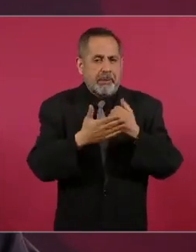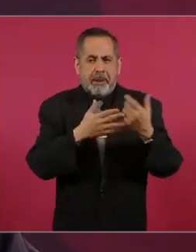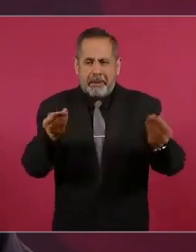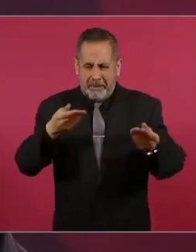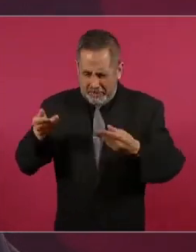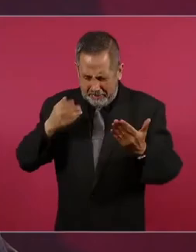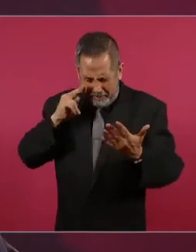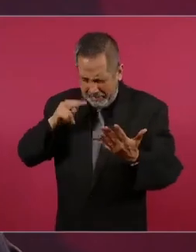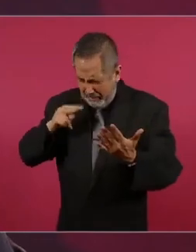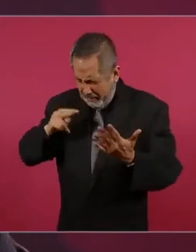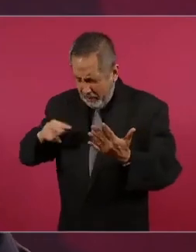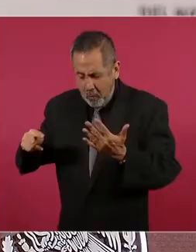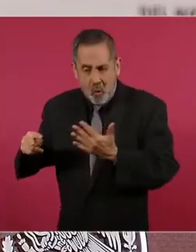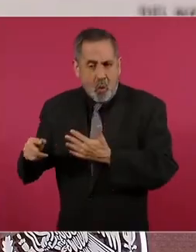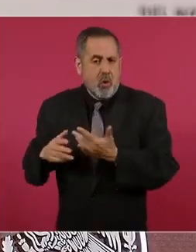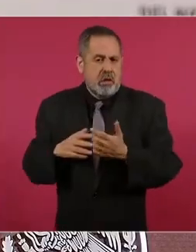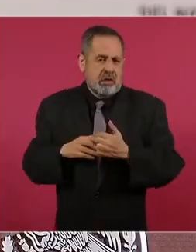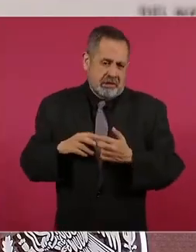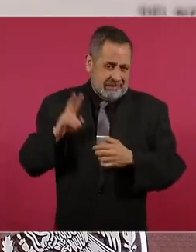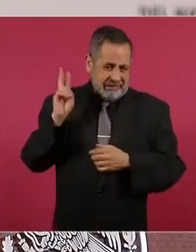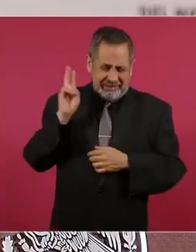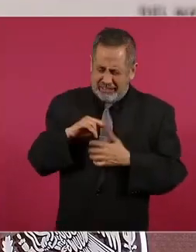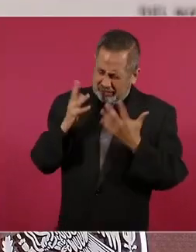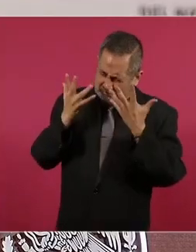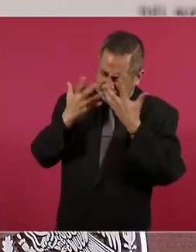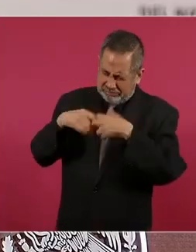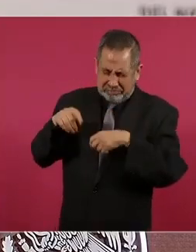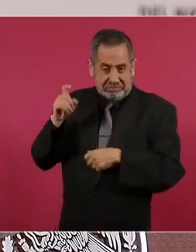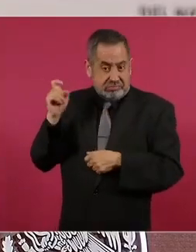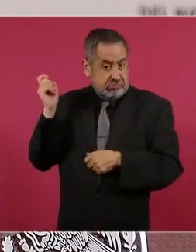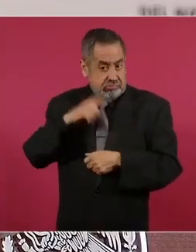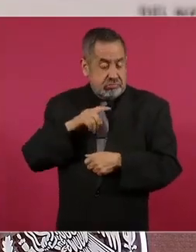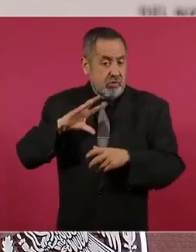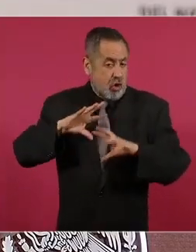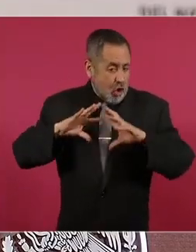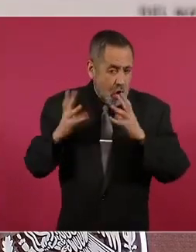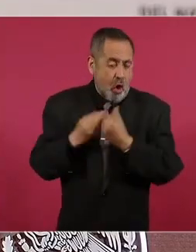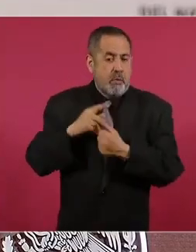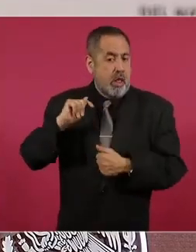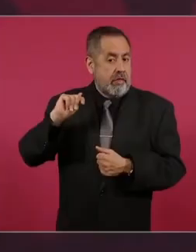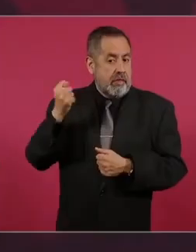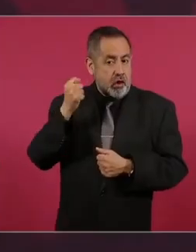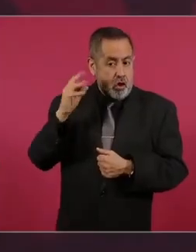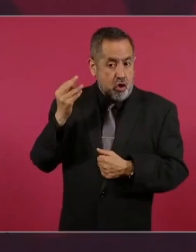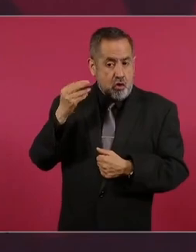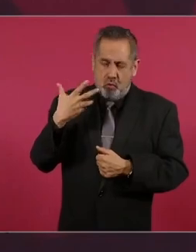en una compleja estructura tecnológica.